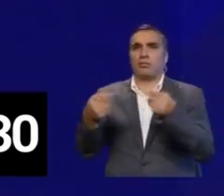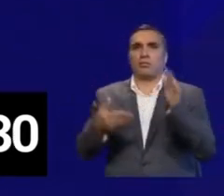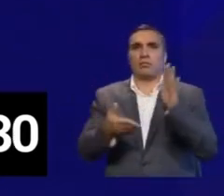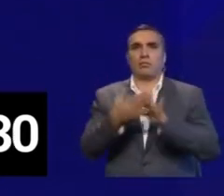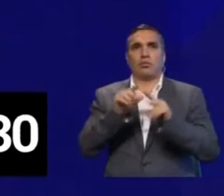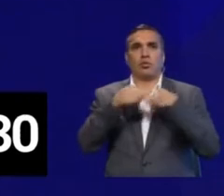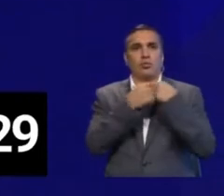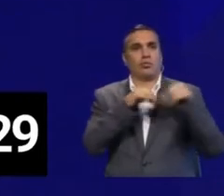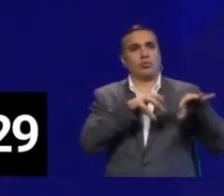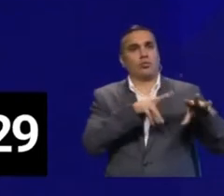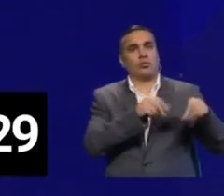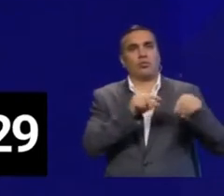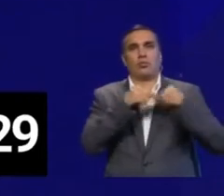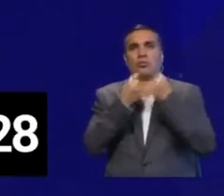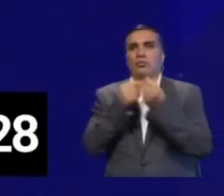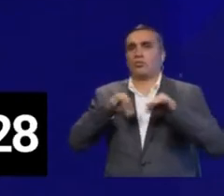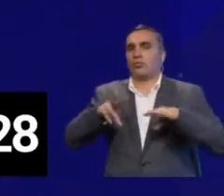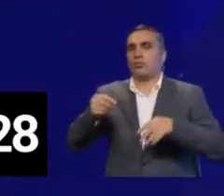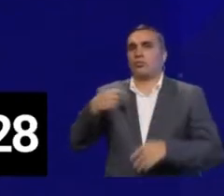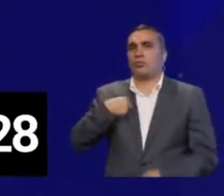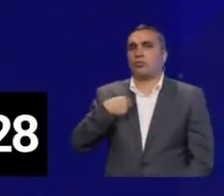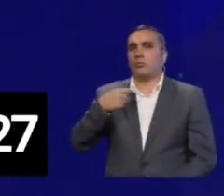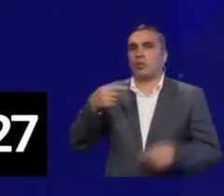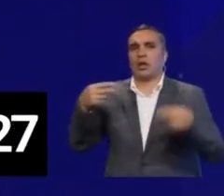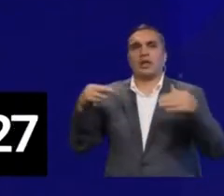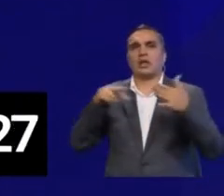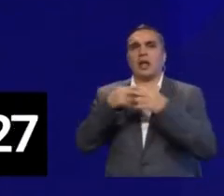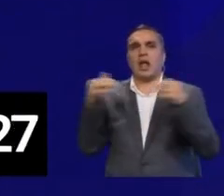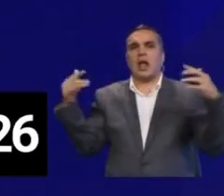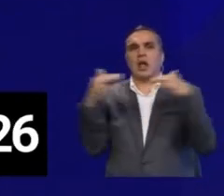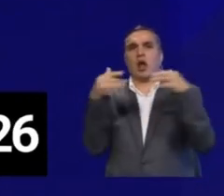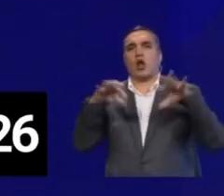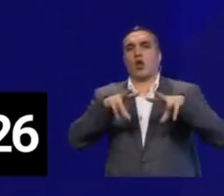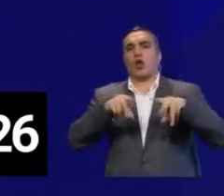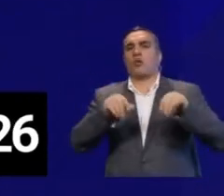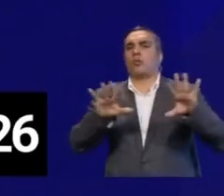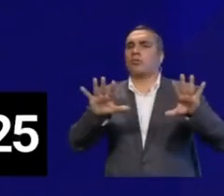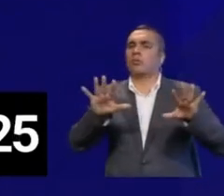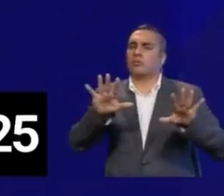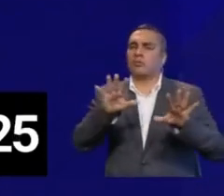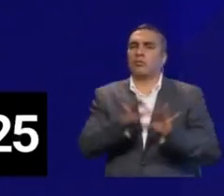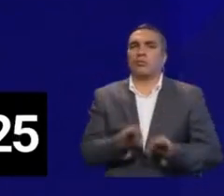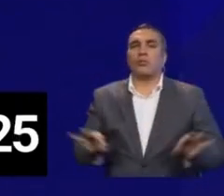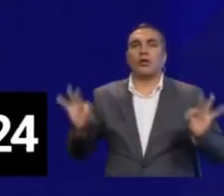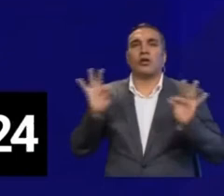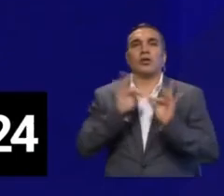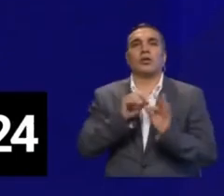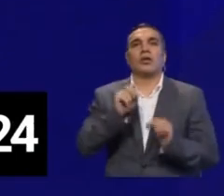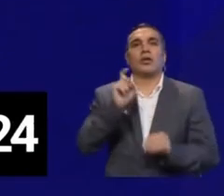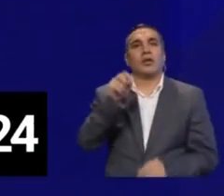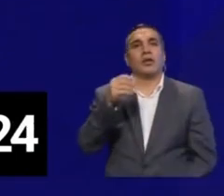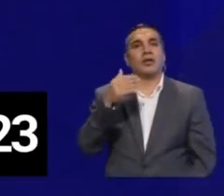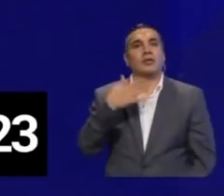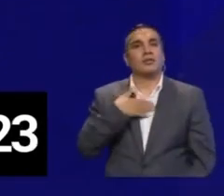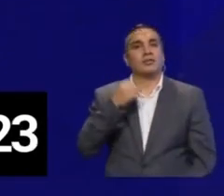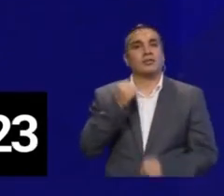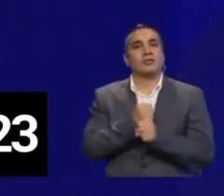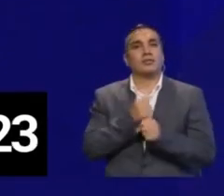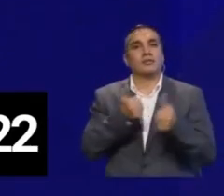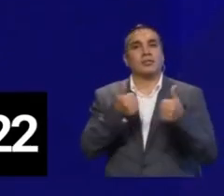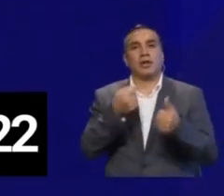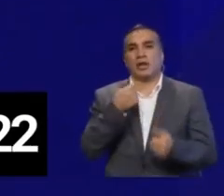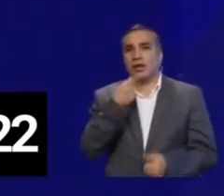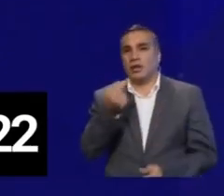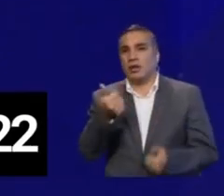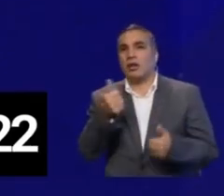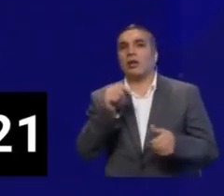bandos de corruptos. Yo lo he llamado la guerra de los corruptos. Hay que ser consistente entre lo que se dice